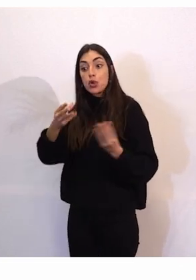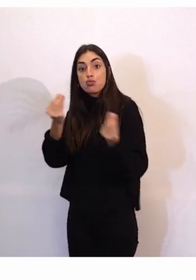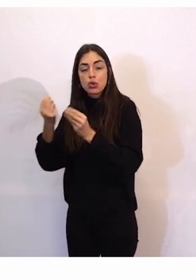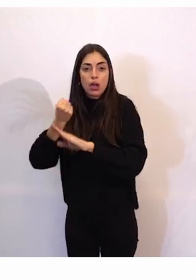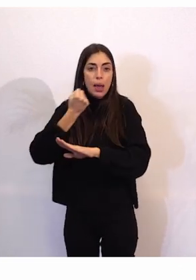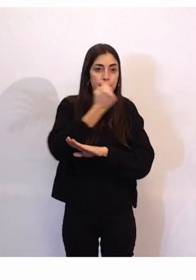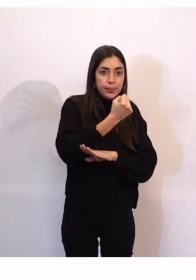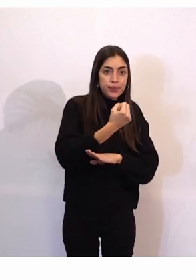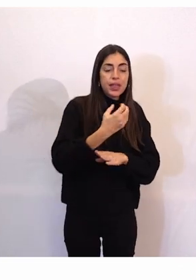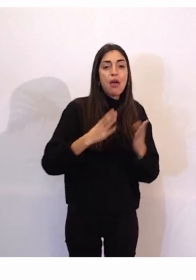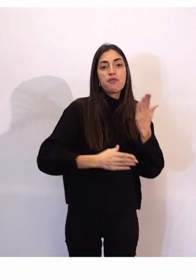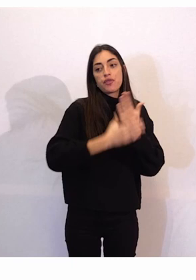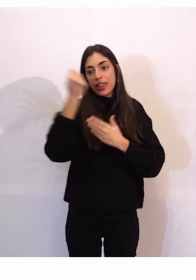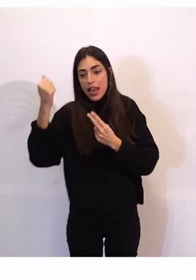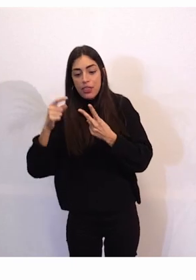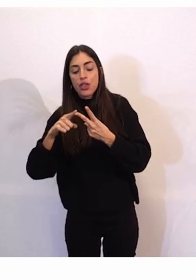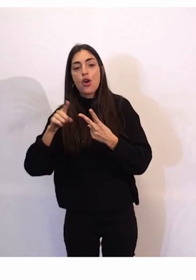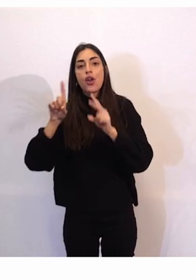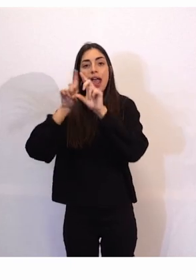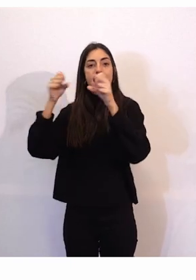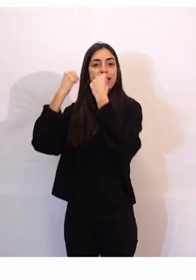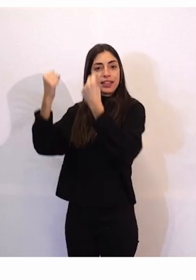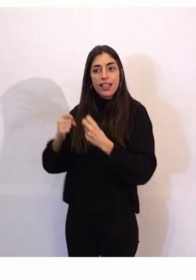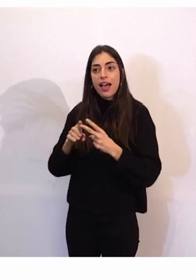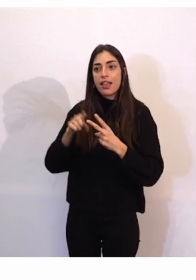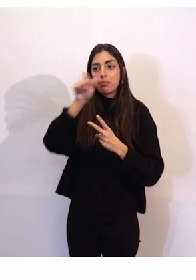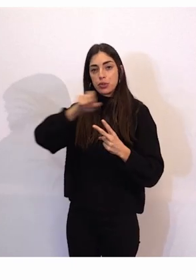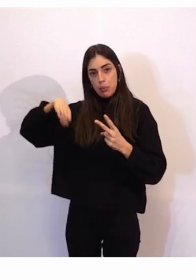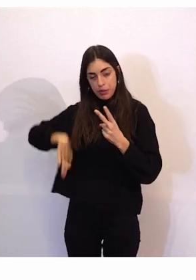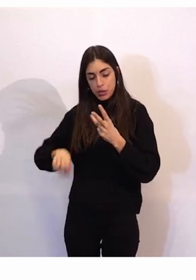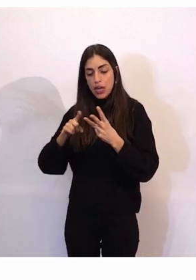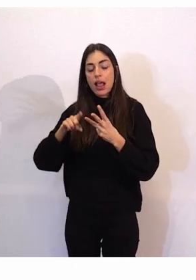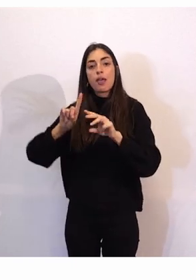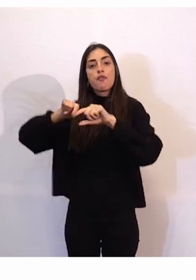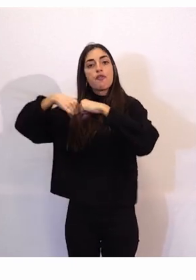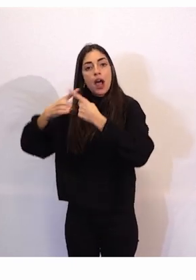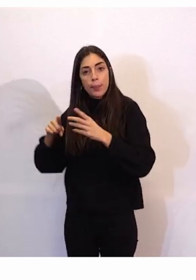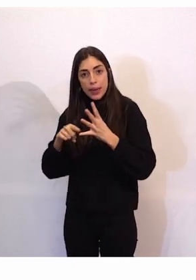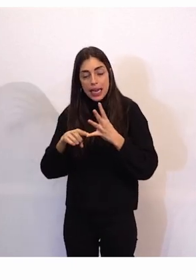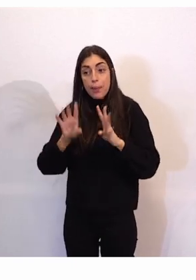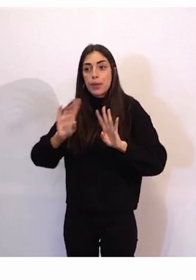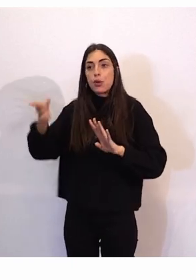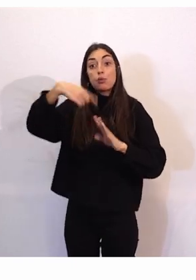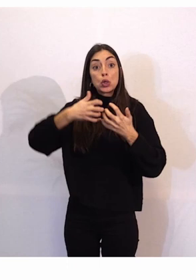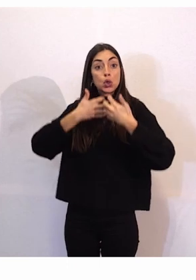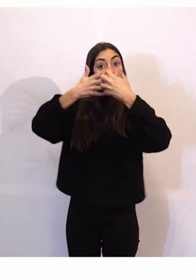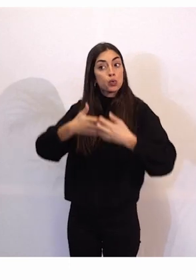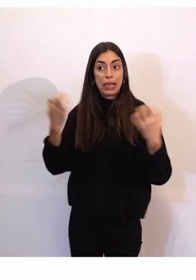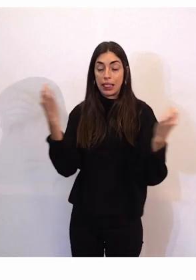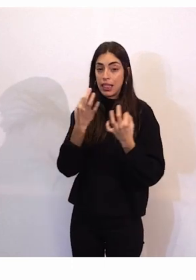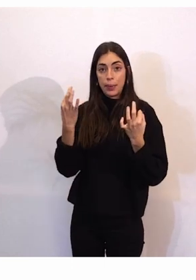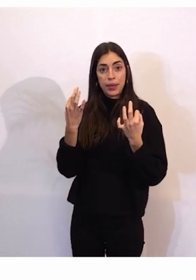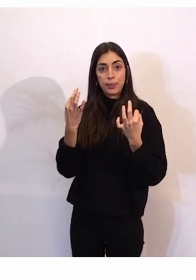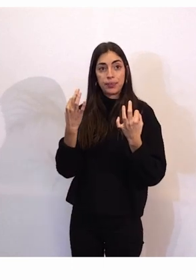desde la federación, desde las entidades, los profesionales, las familias, pero es una lucha vuestra. Cuando hay